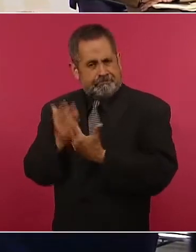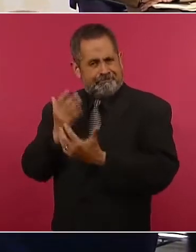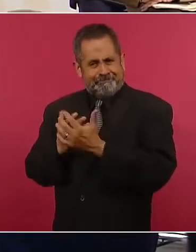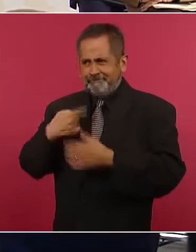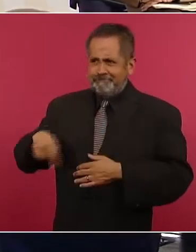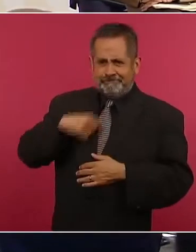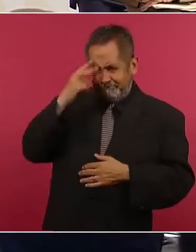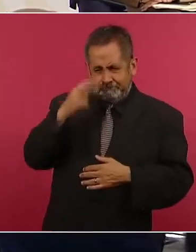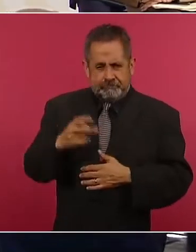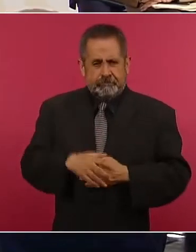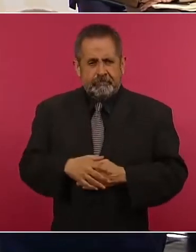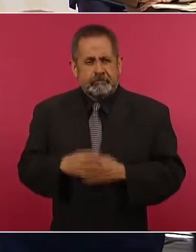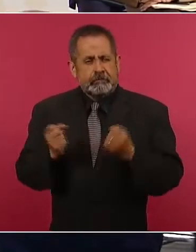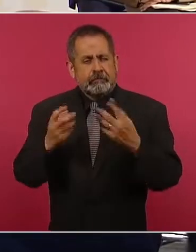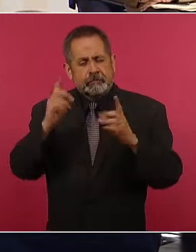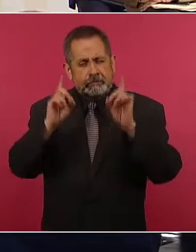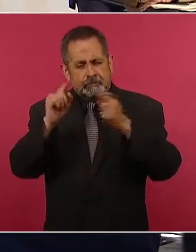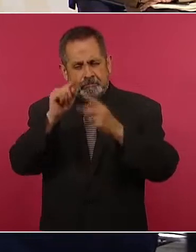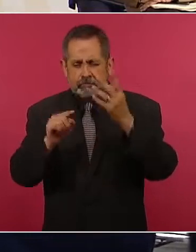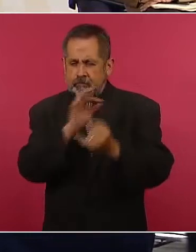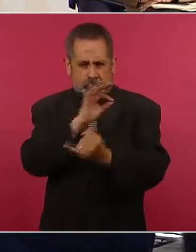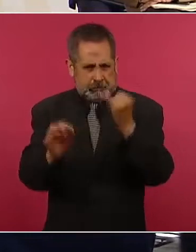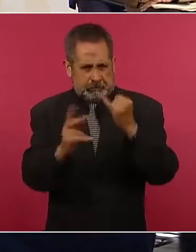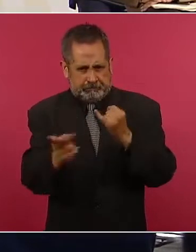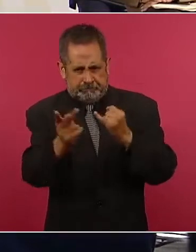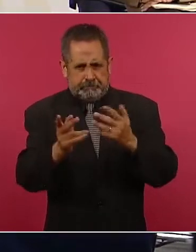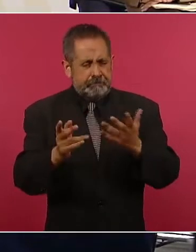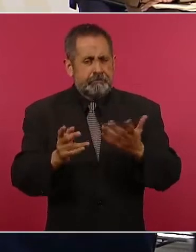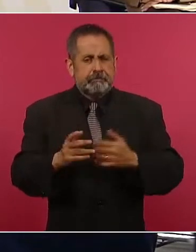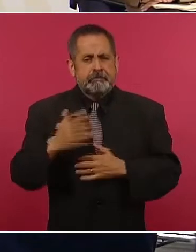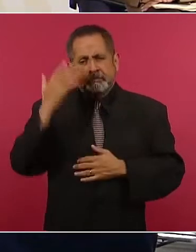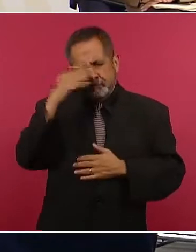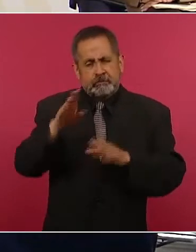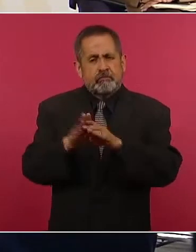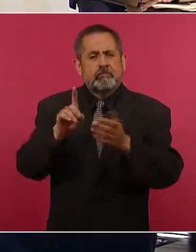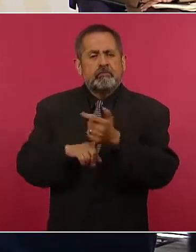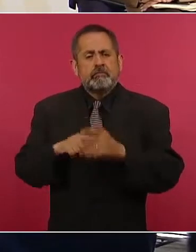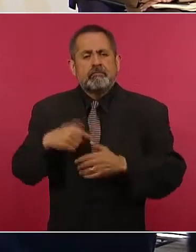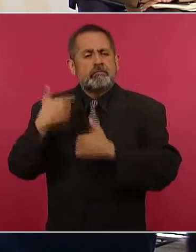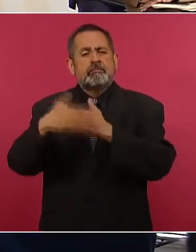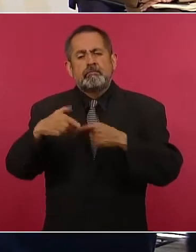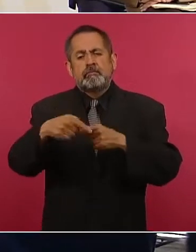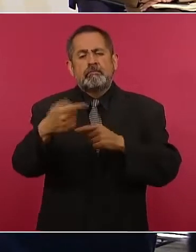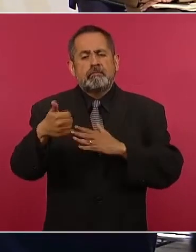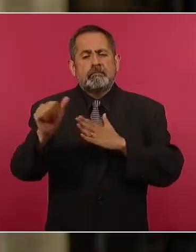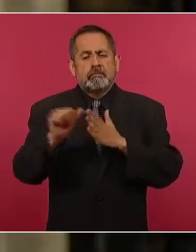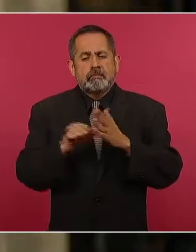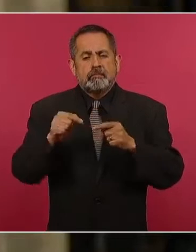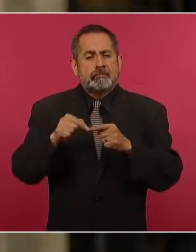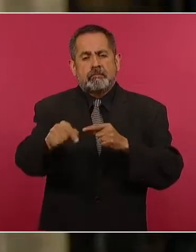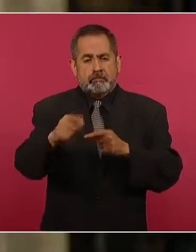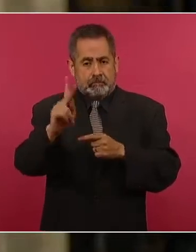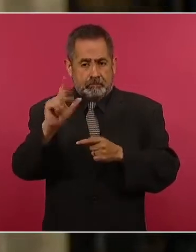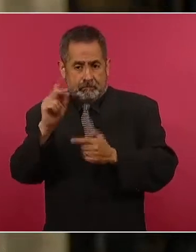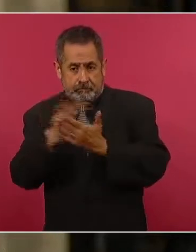importante. Surgen muchas dudas, nada más para cerrar este tema, presidente, como saber cuál sería la evaluación de los próximos 6 meses con este